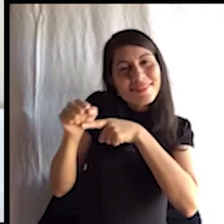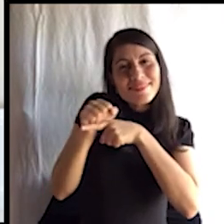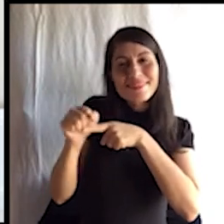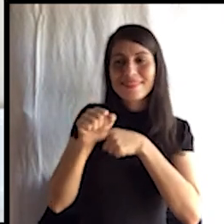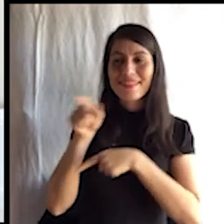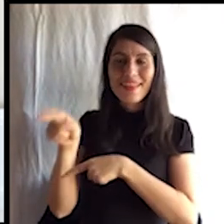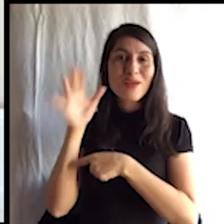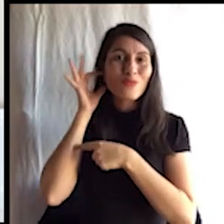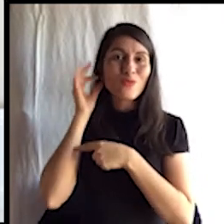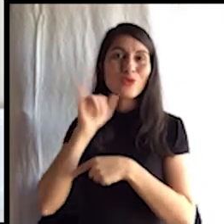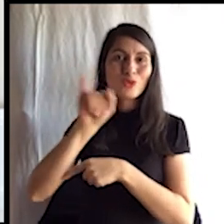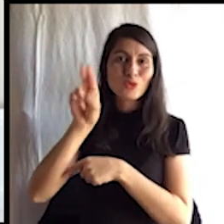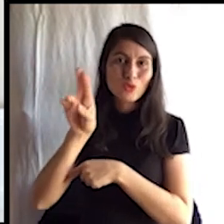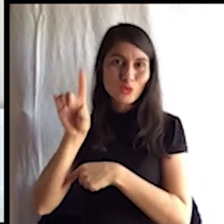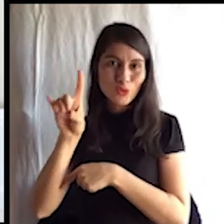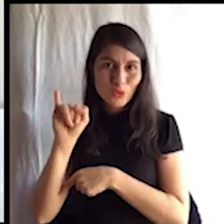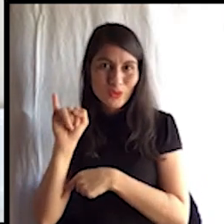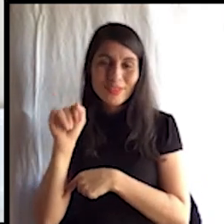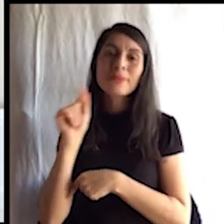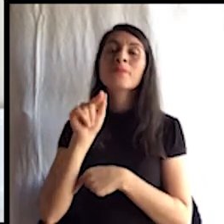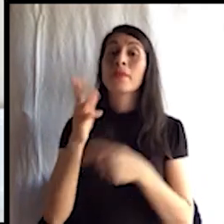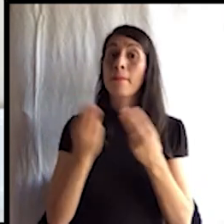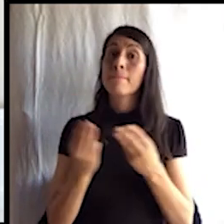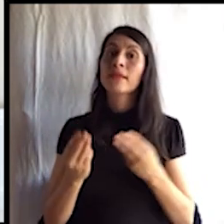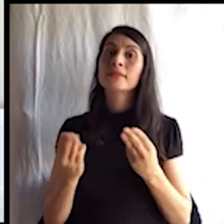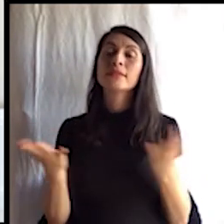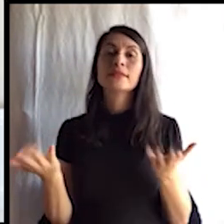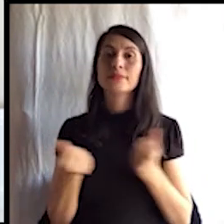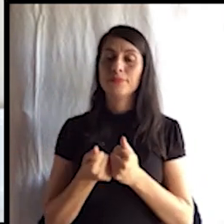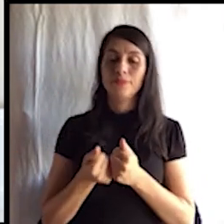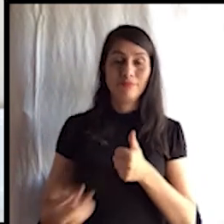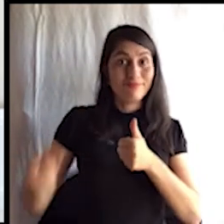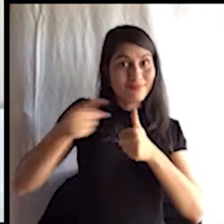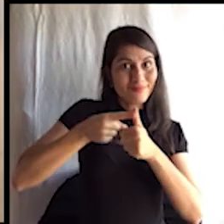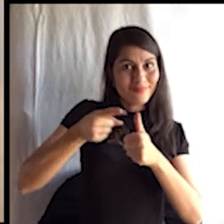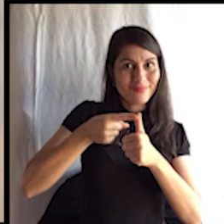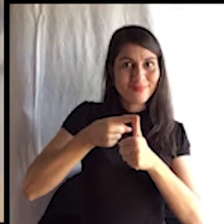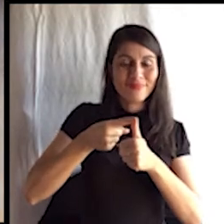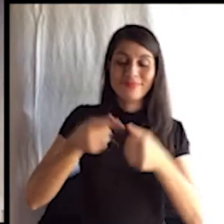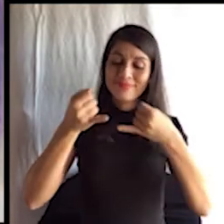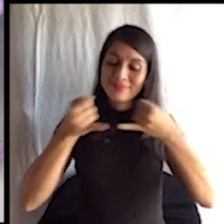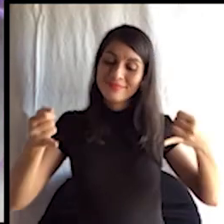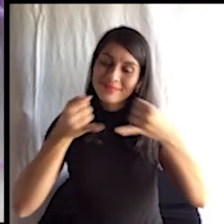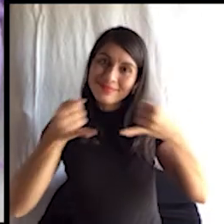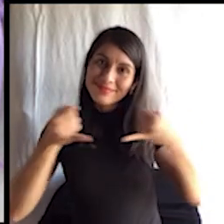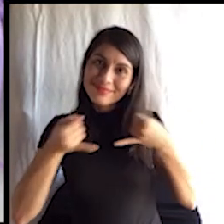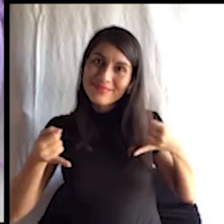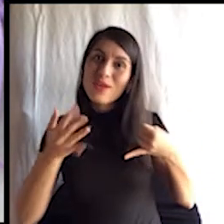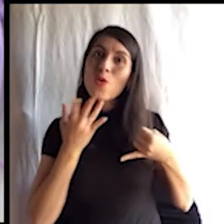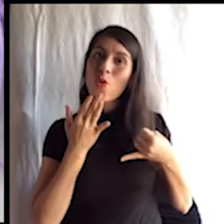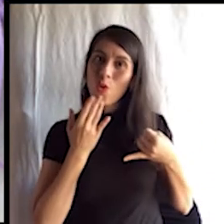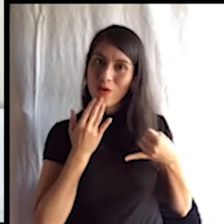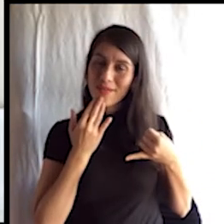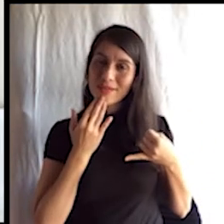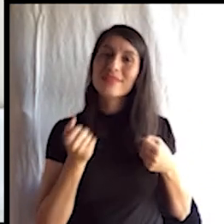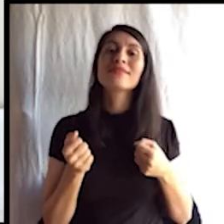lo que hacía Judith, lo que vamos a necesitar son materiales como lana de colores,